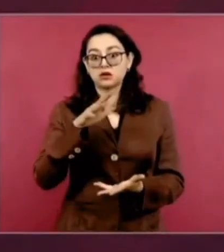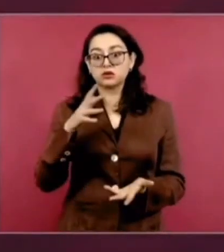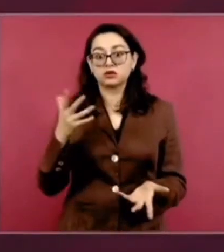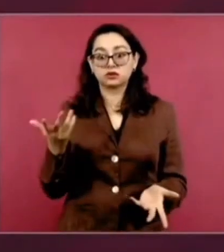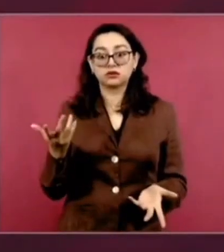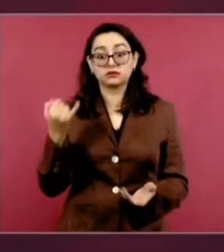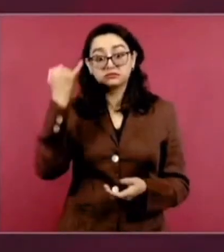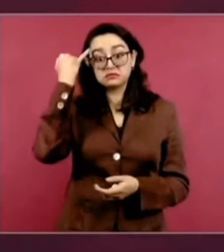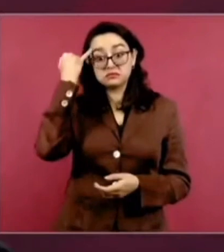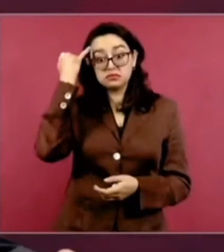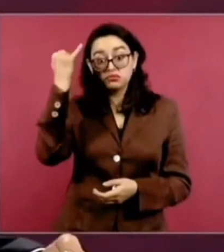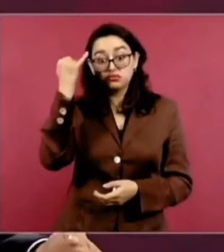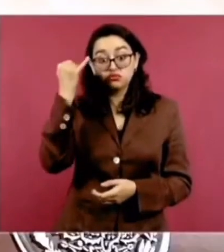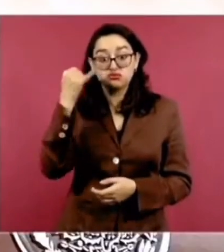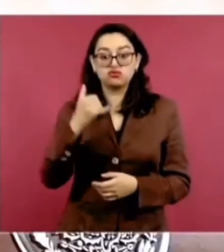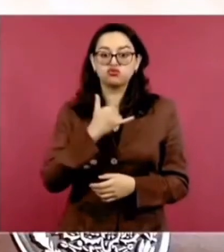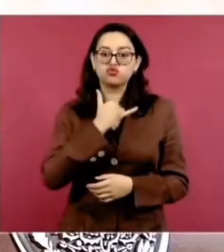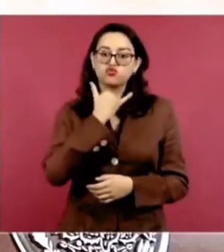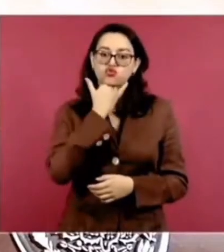contestaba que sí.